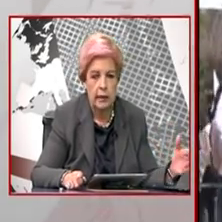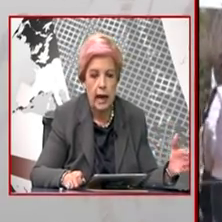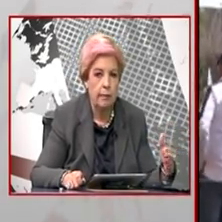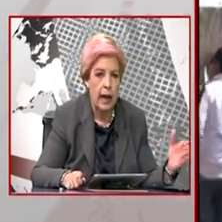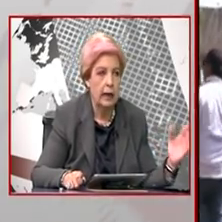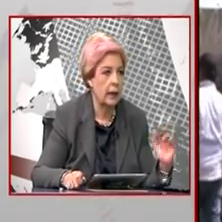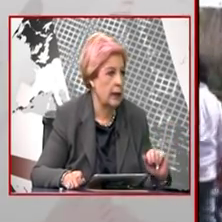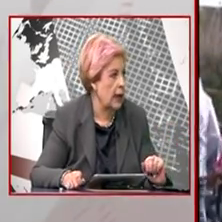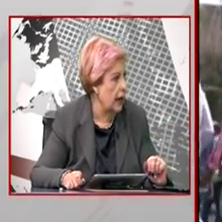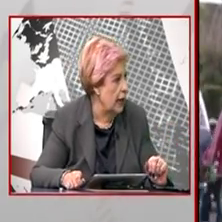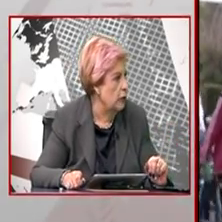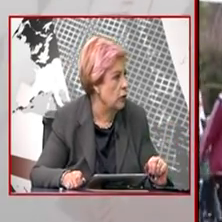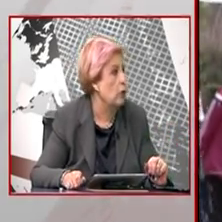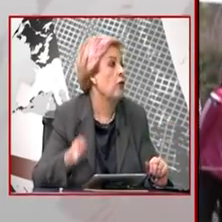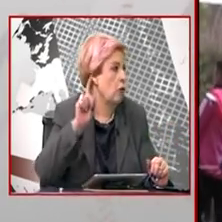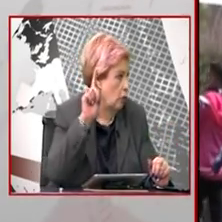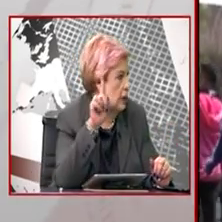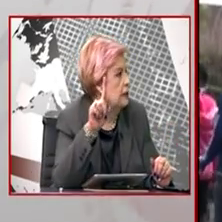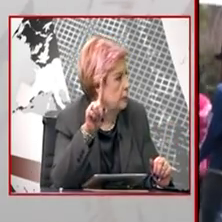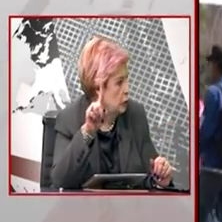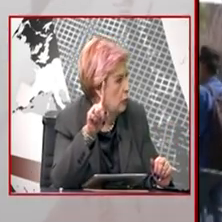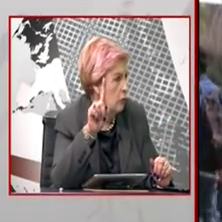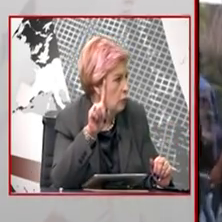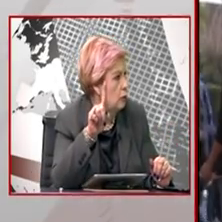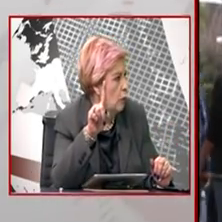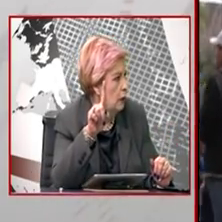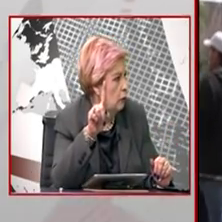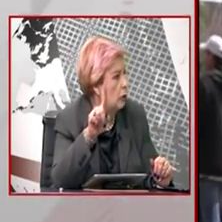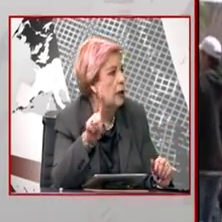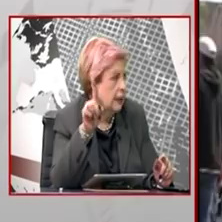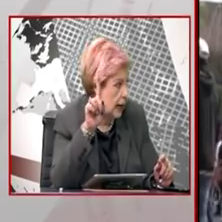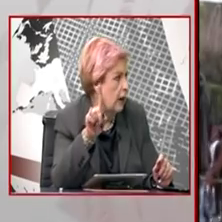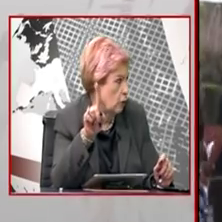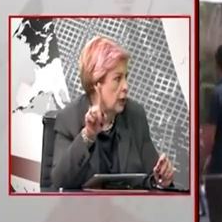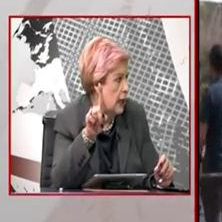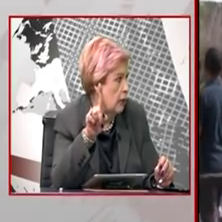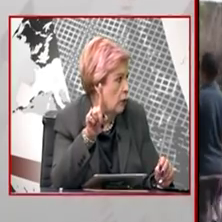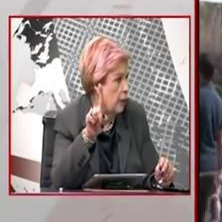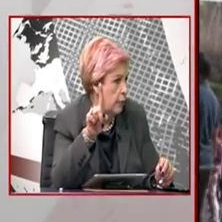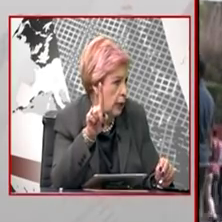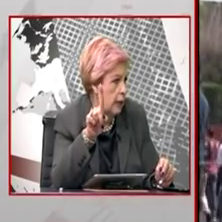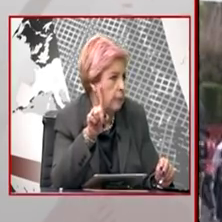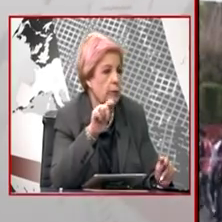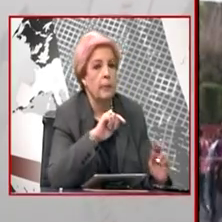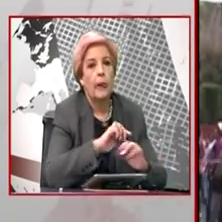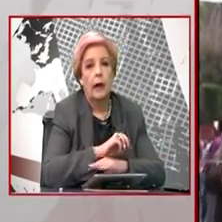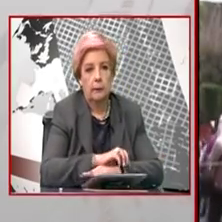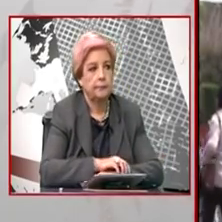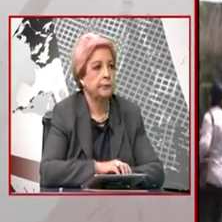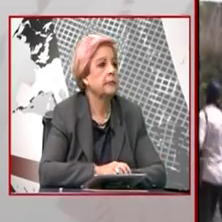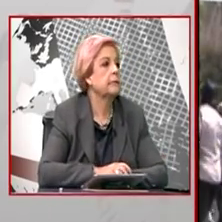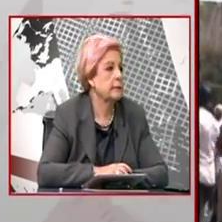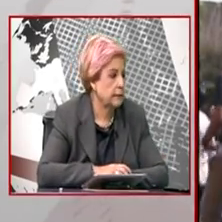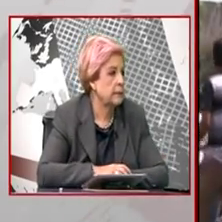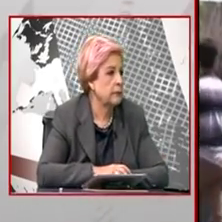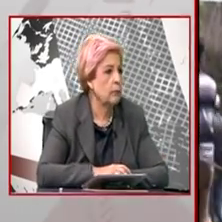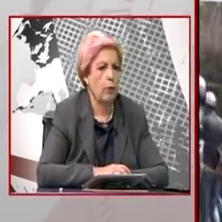mí al margen de la ley yo digo con excepción de unos cuantos de la coordinadora por ejemplo